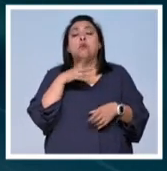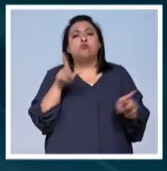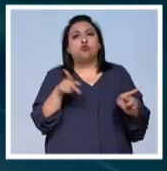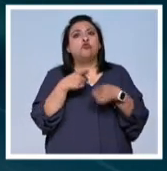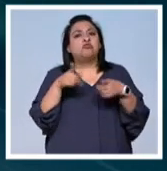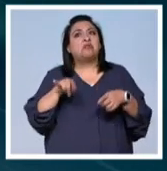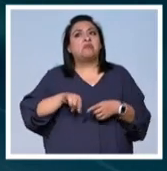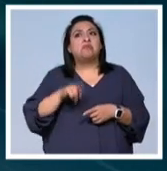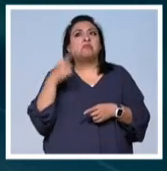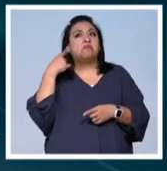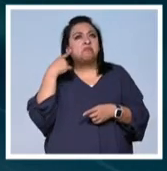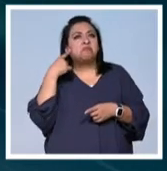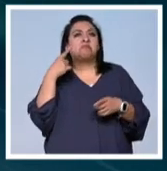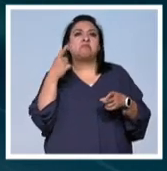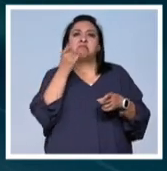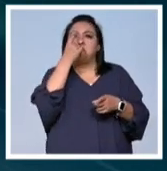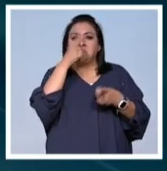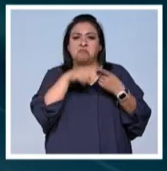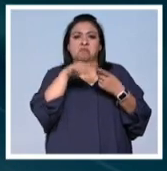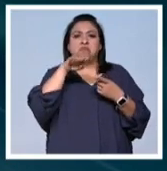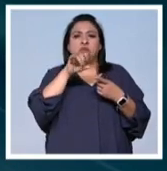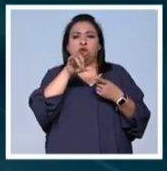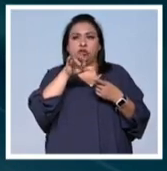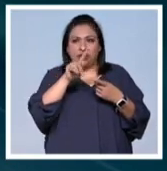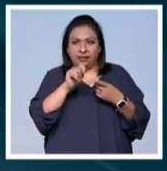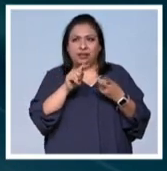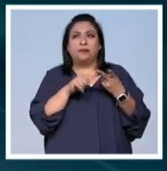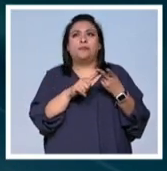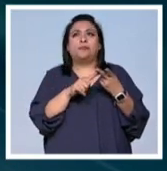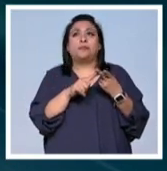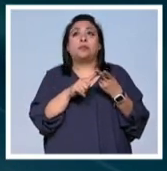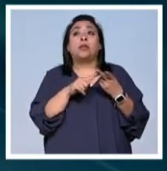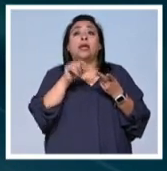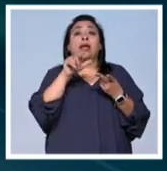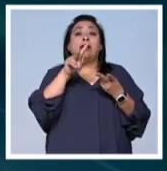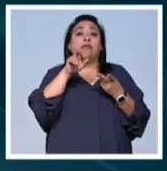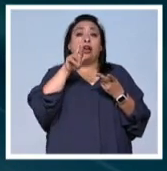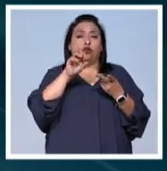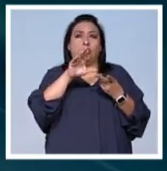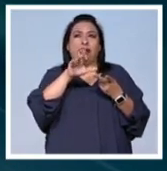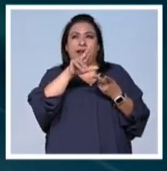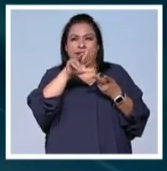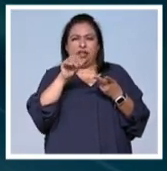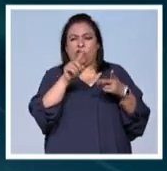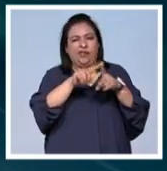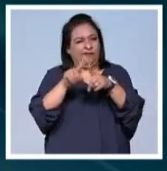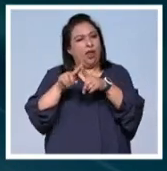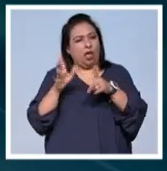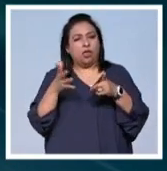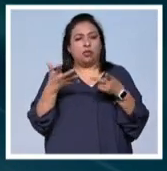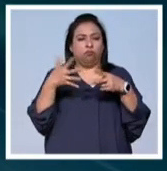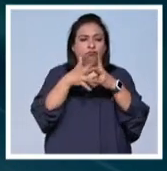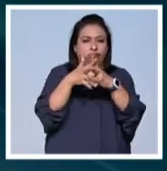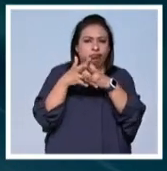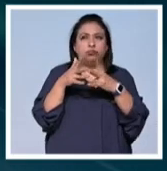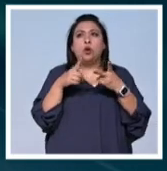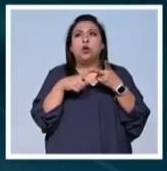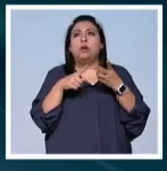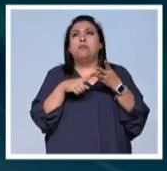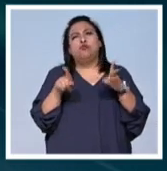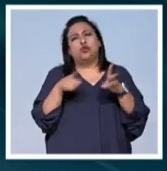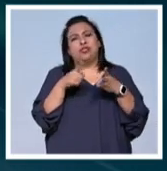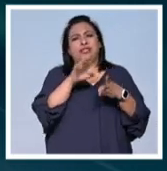donde vamos a escuchar compositores como Mozart como Álvaro Carrillo o sea ecléctico el programa de la